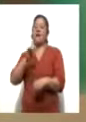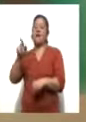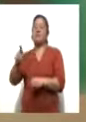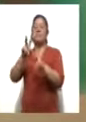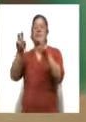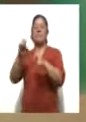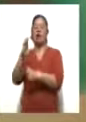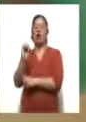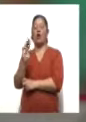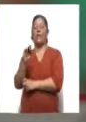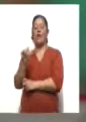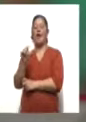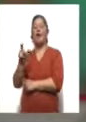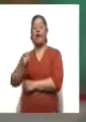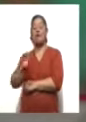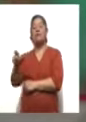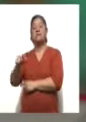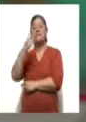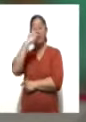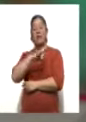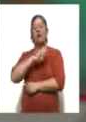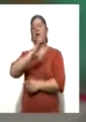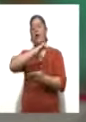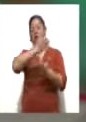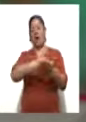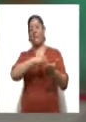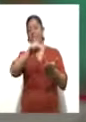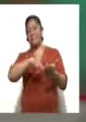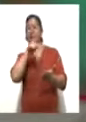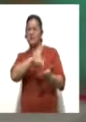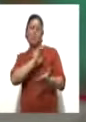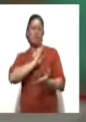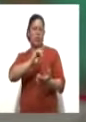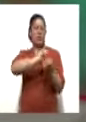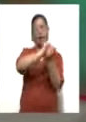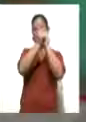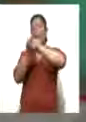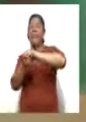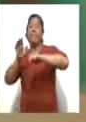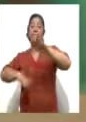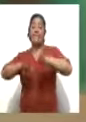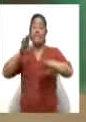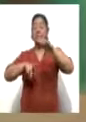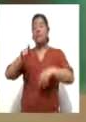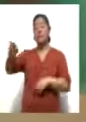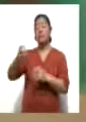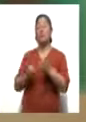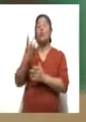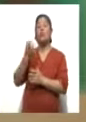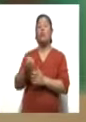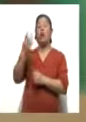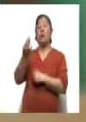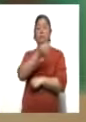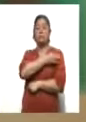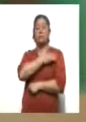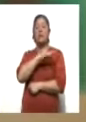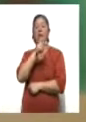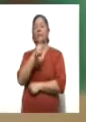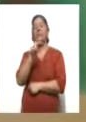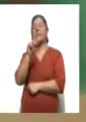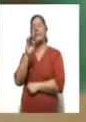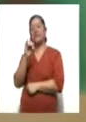los contratos que México firmó, los cuales están sujetos a modificación dependiendo de la capacidad de producción, son Pfizer,